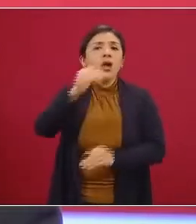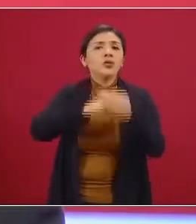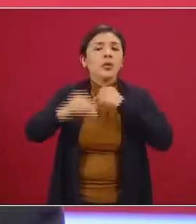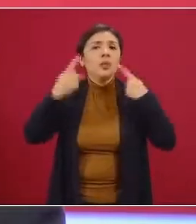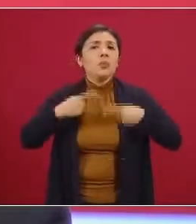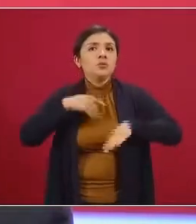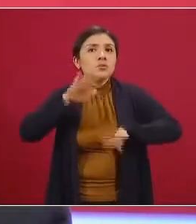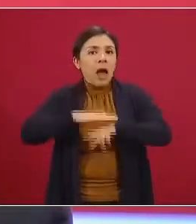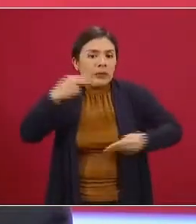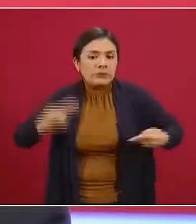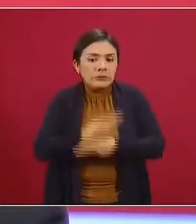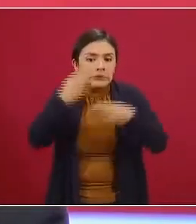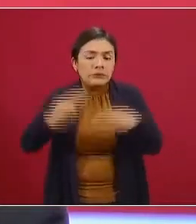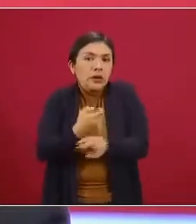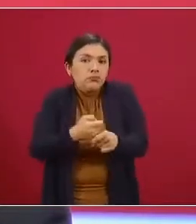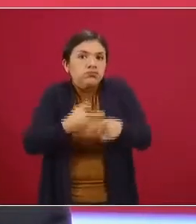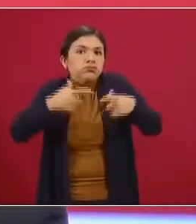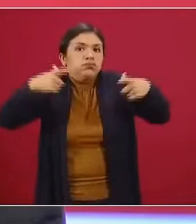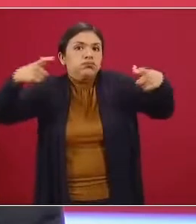ha ido creciendo.